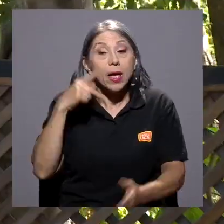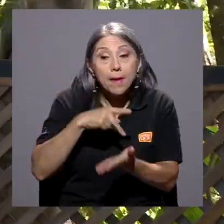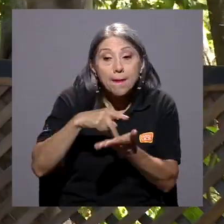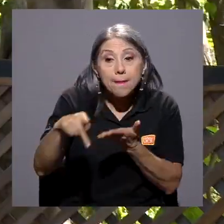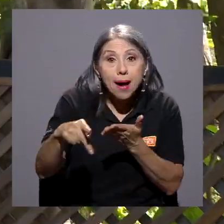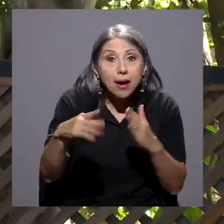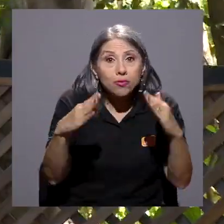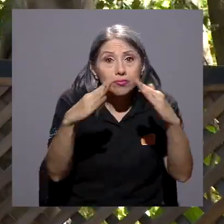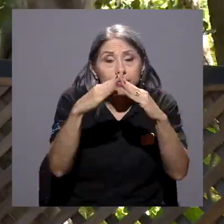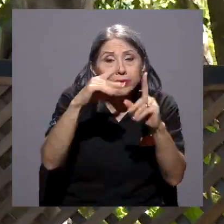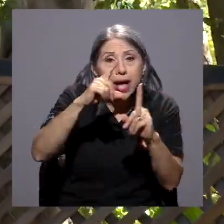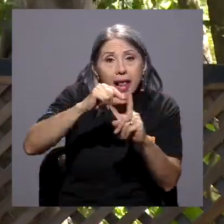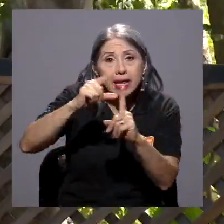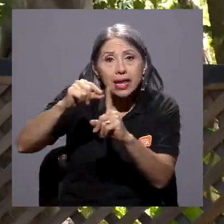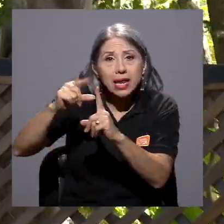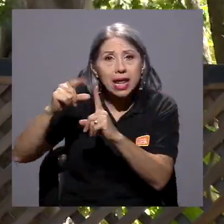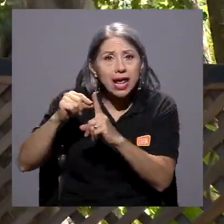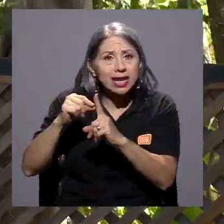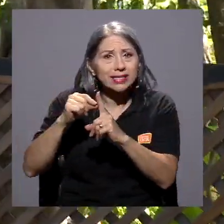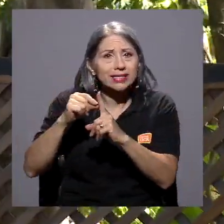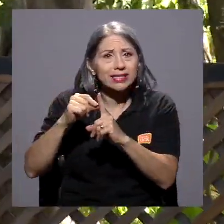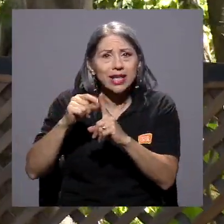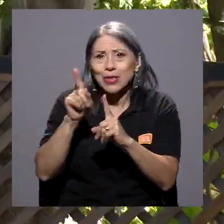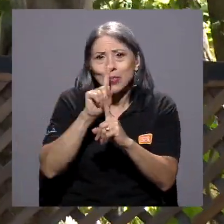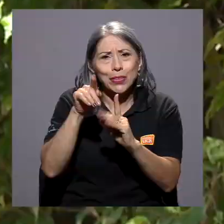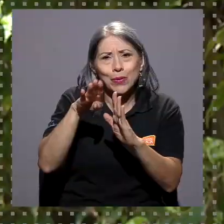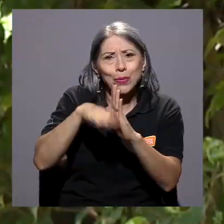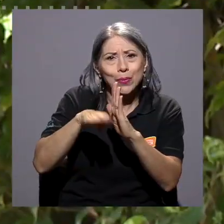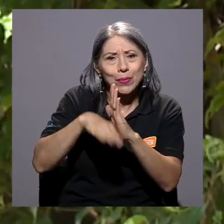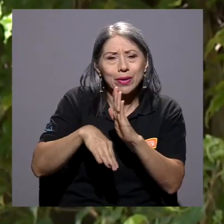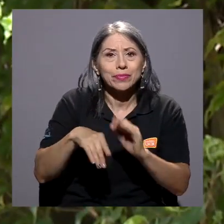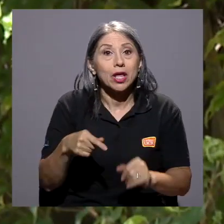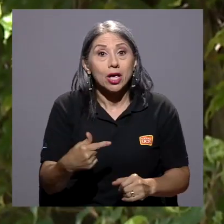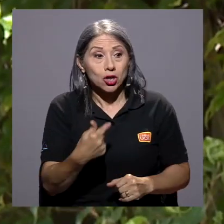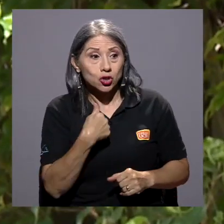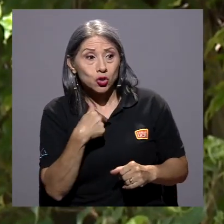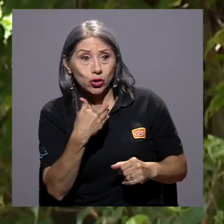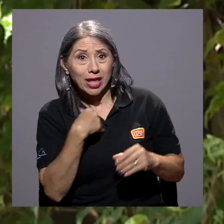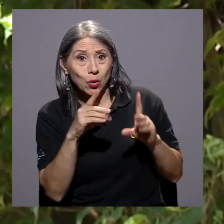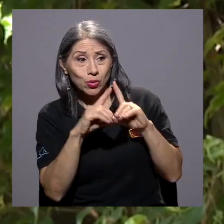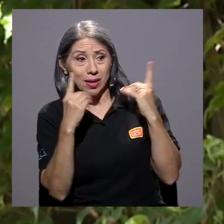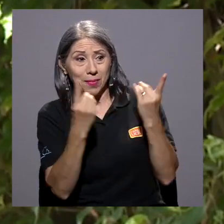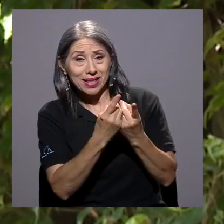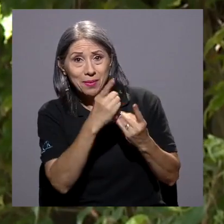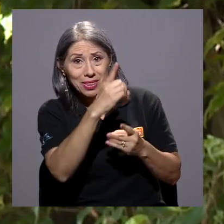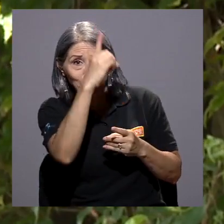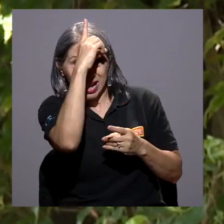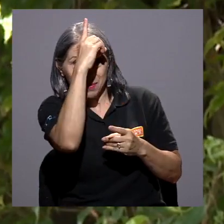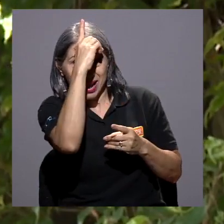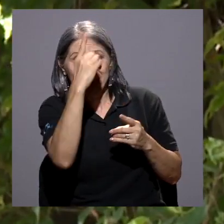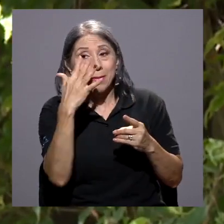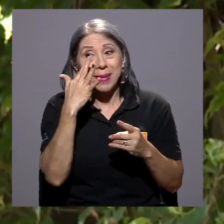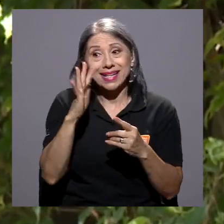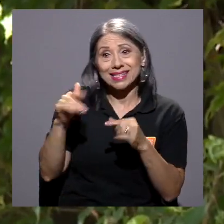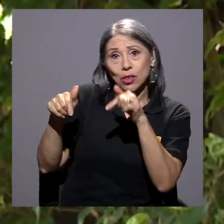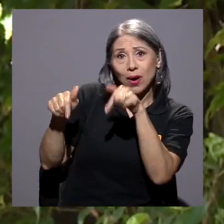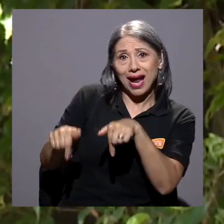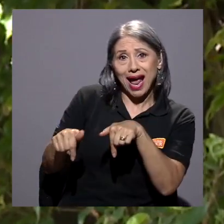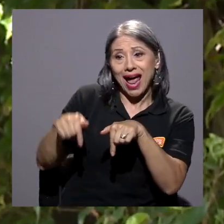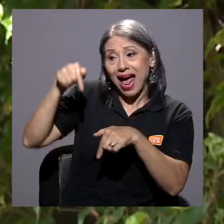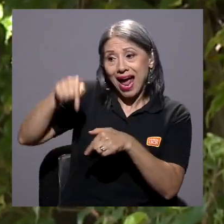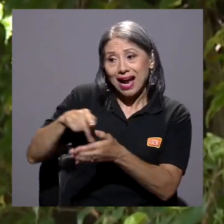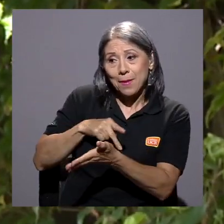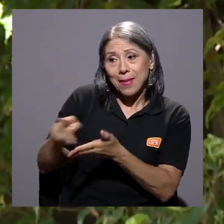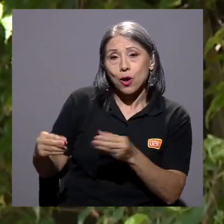Los alquileres tampoco son muy baratos, digamos. Yo tengo un apartamento muy parecido acá que en Alemania, de tamaño, y yo pago